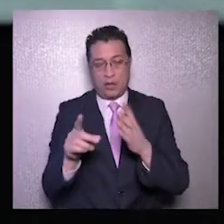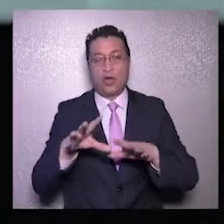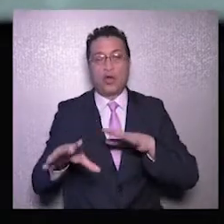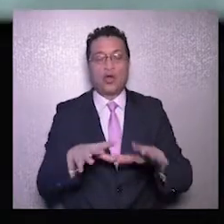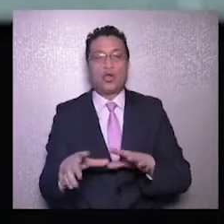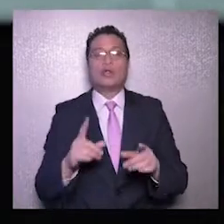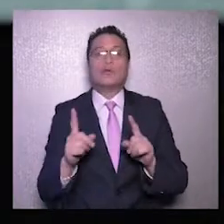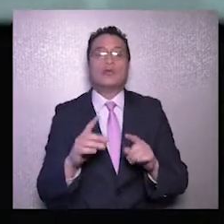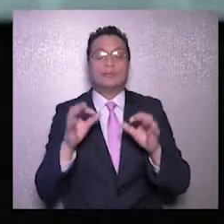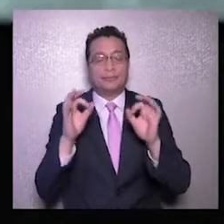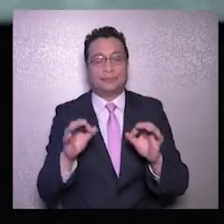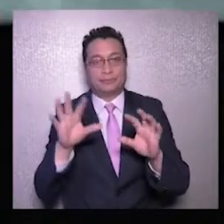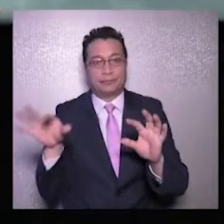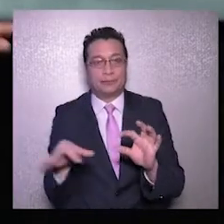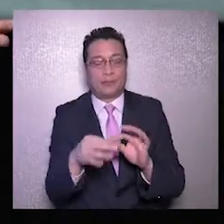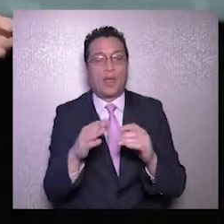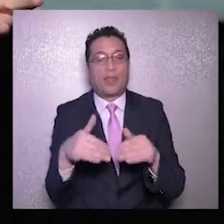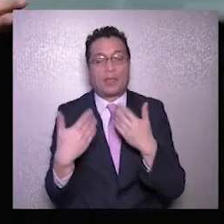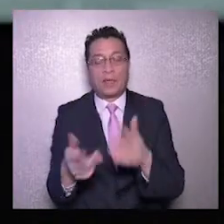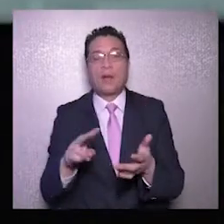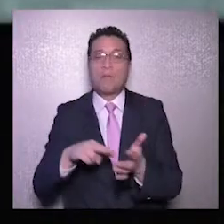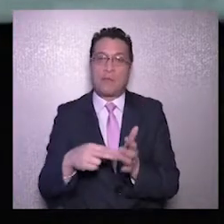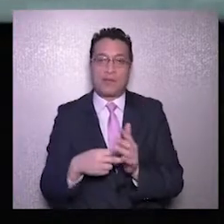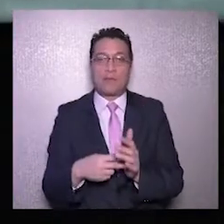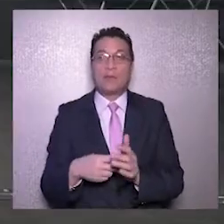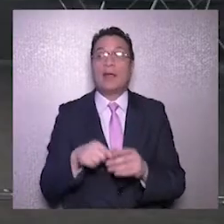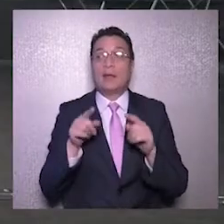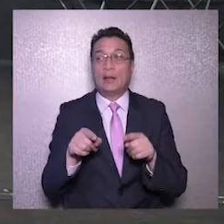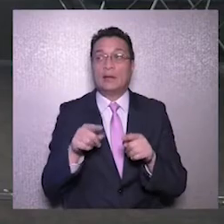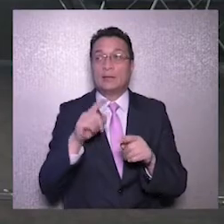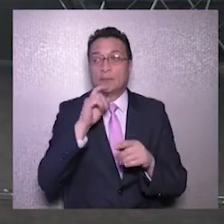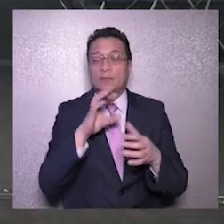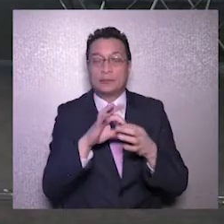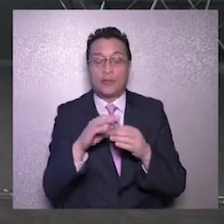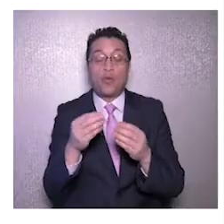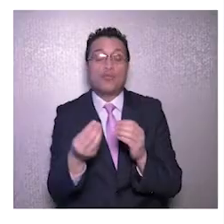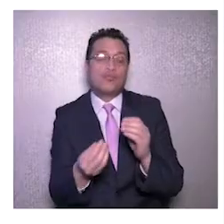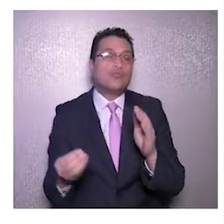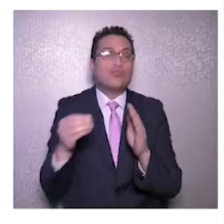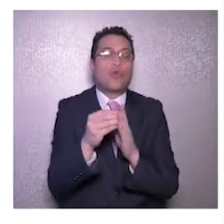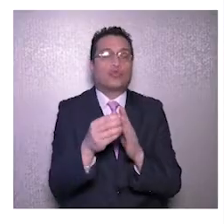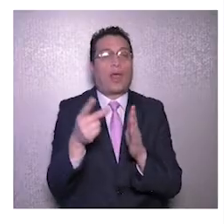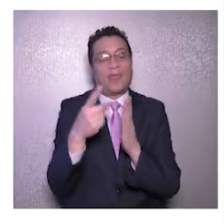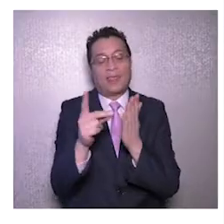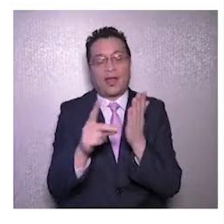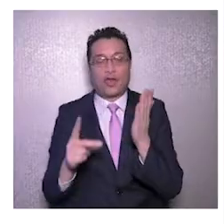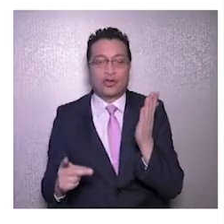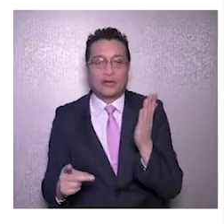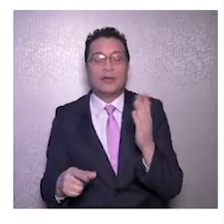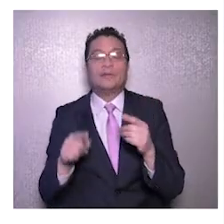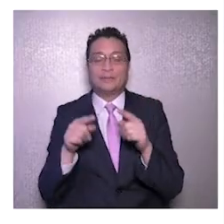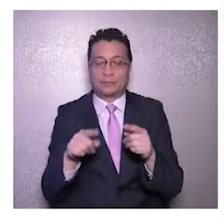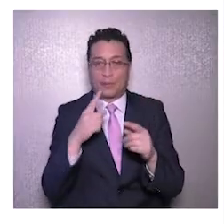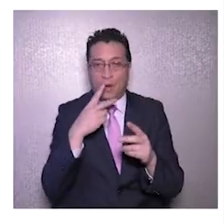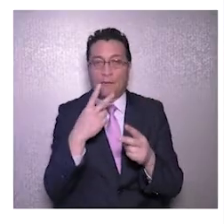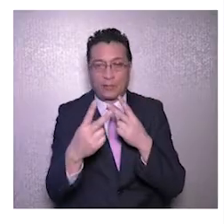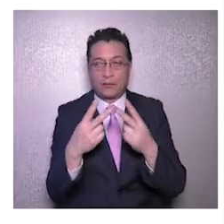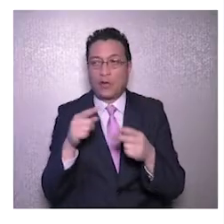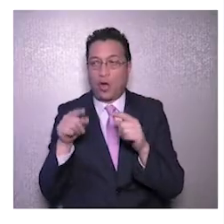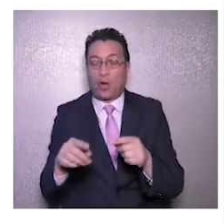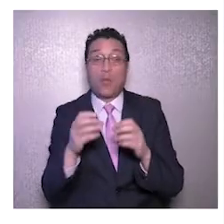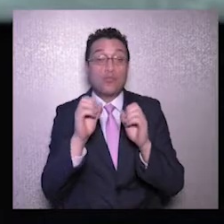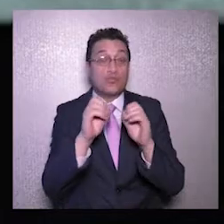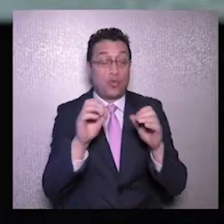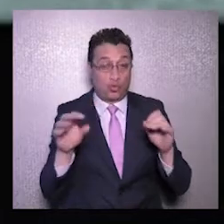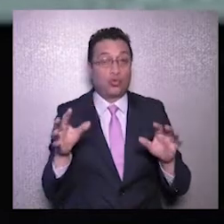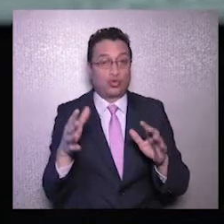no necesariamente vayan a generar un problema a estos pacientes. Y esto es lo que se llama el sobrediagnóstico. El sobrediagnóstico ya lo estamos viendo hoy día mucho